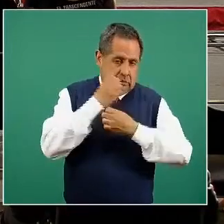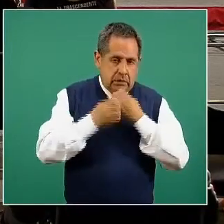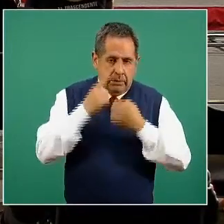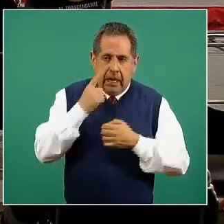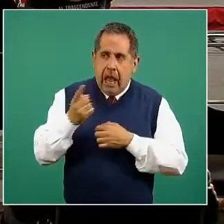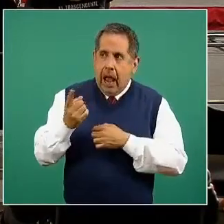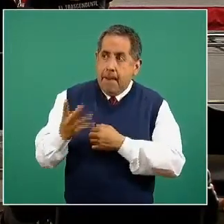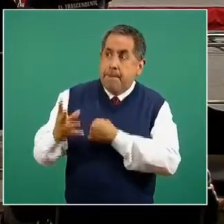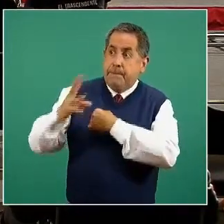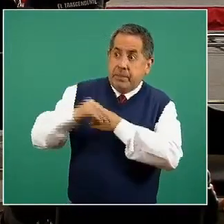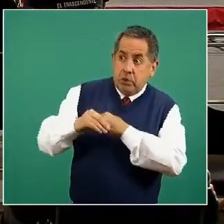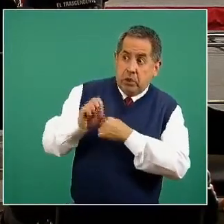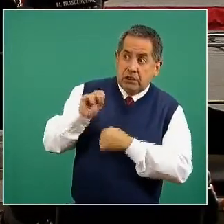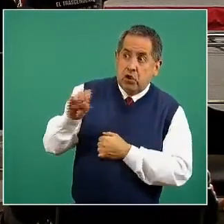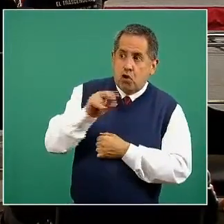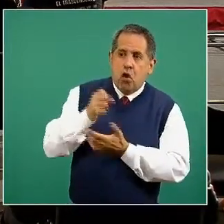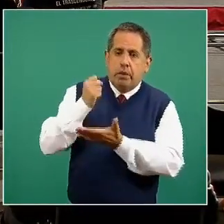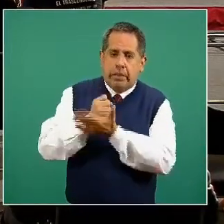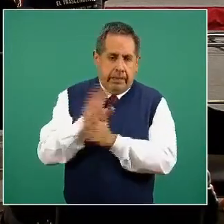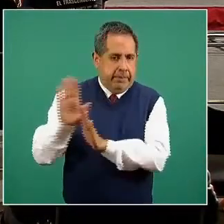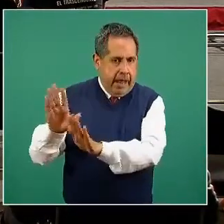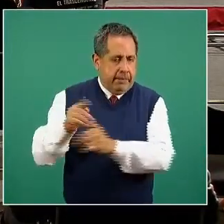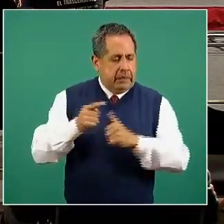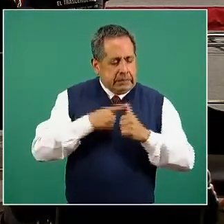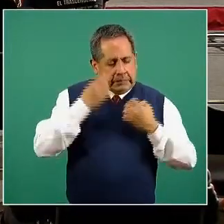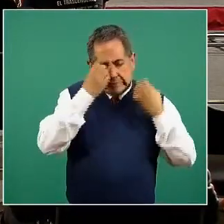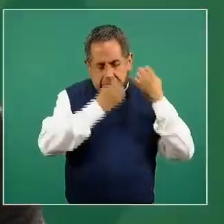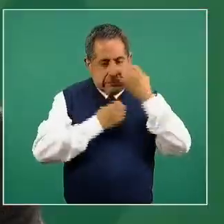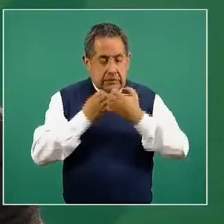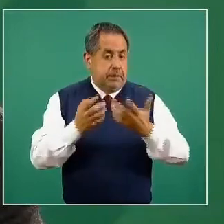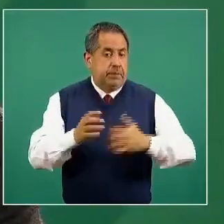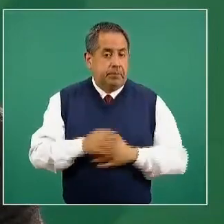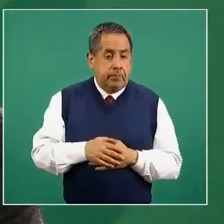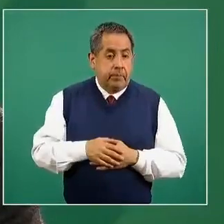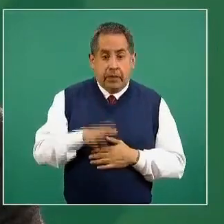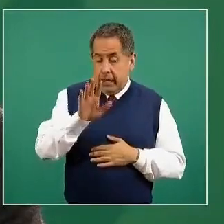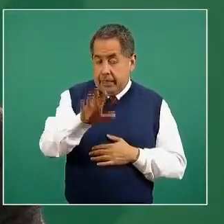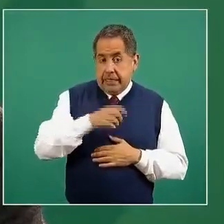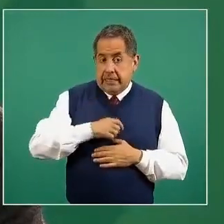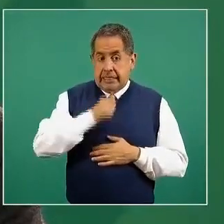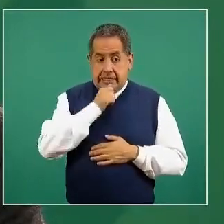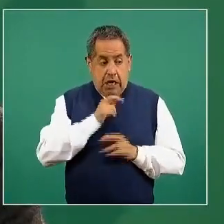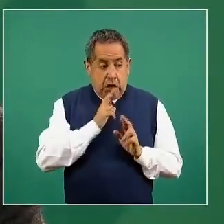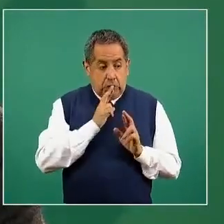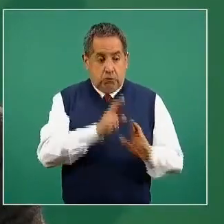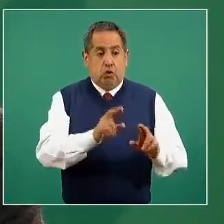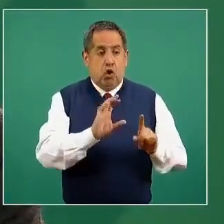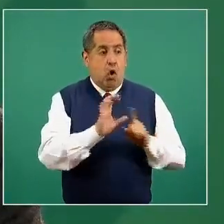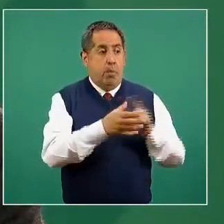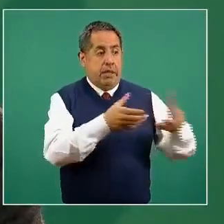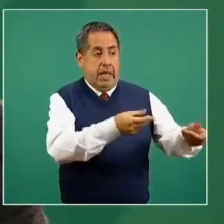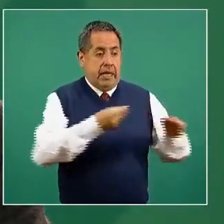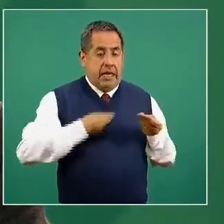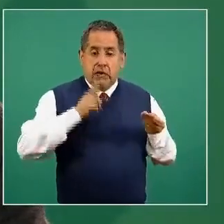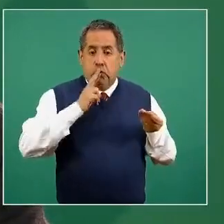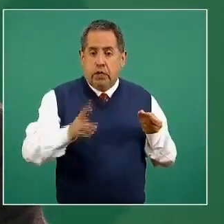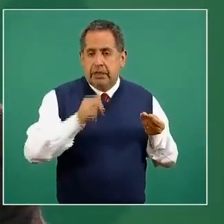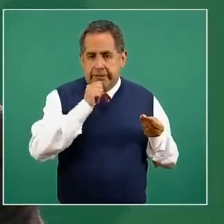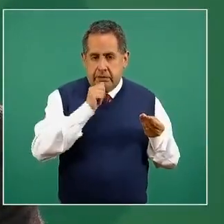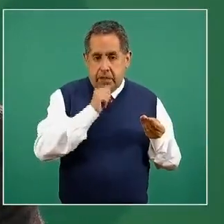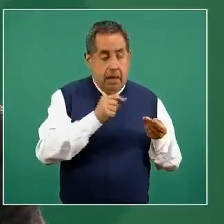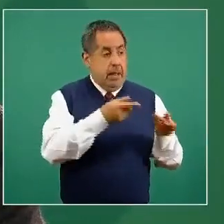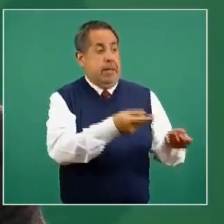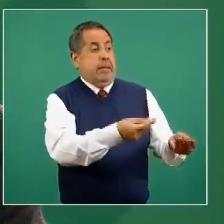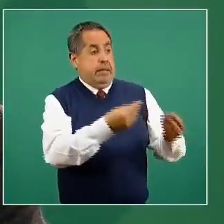de autorización de uso de emergencias. Y no conocemos aún los resolutivos del comité, cuando los conozcamos